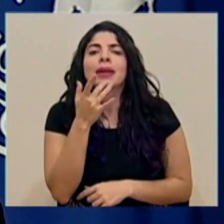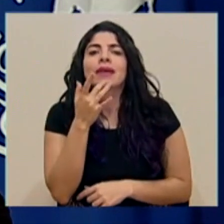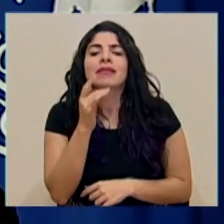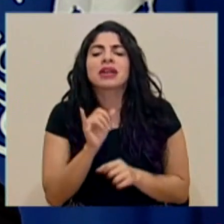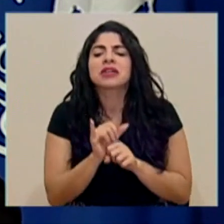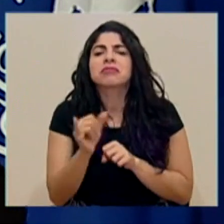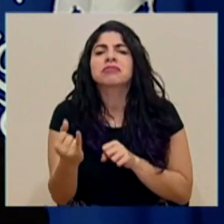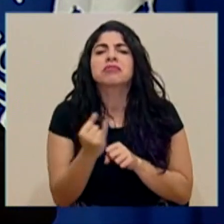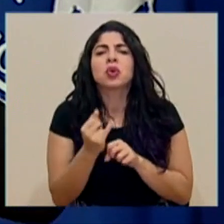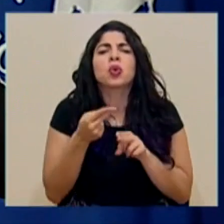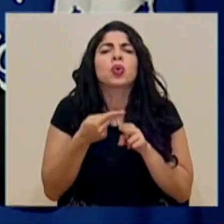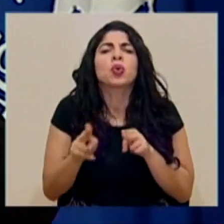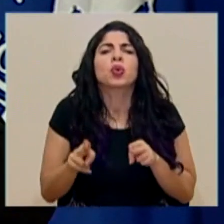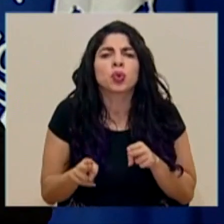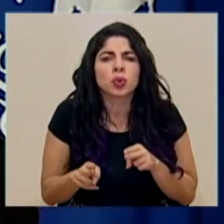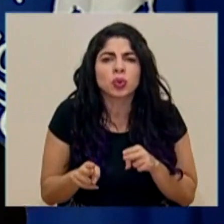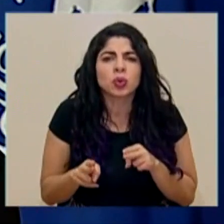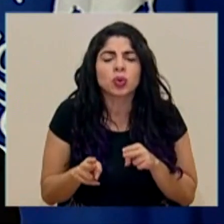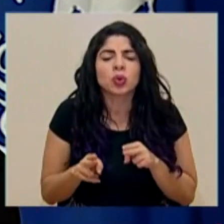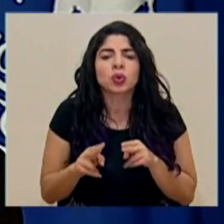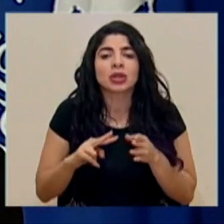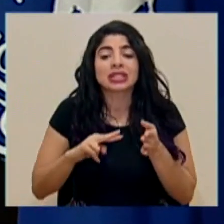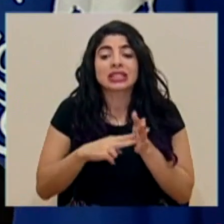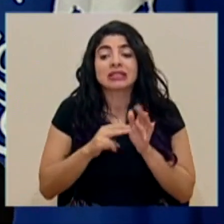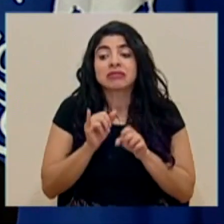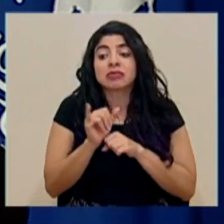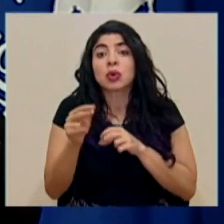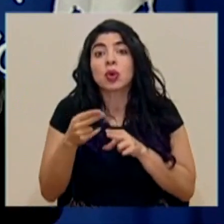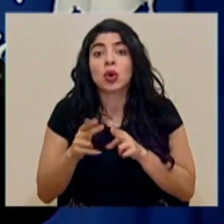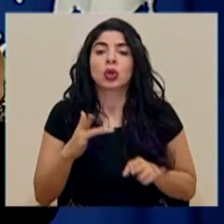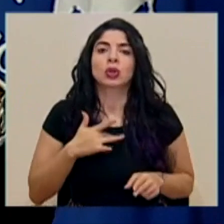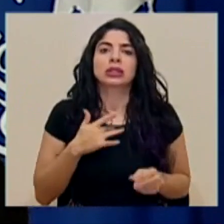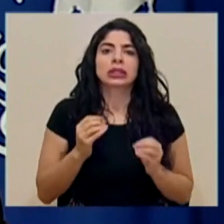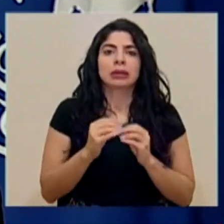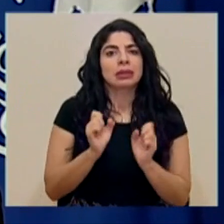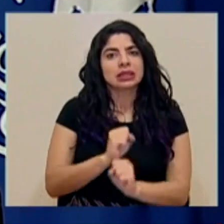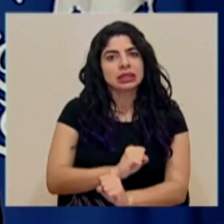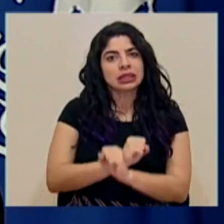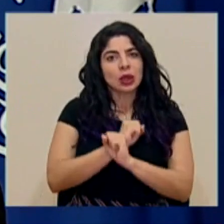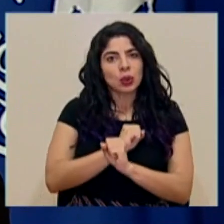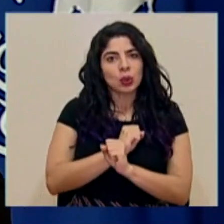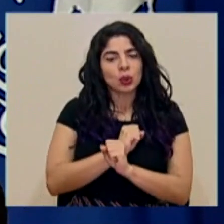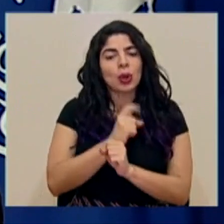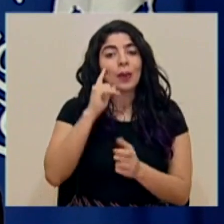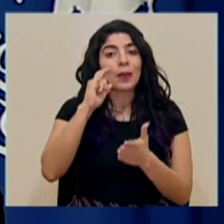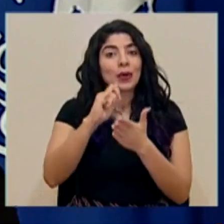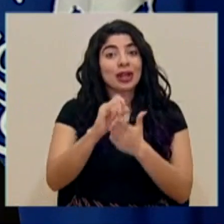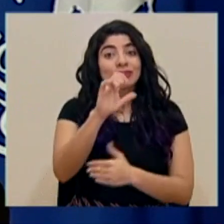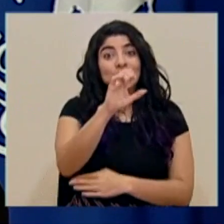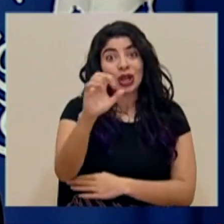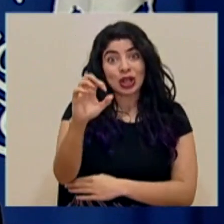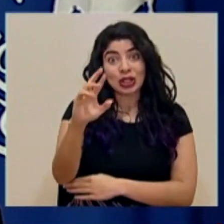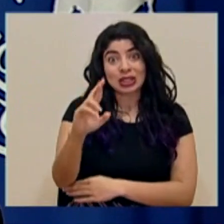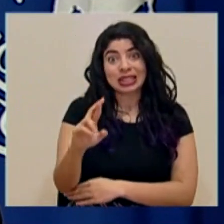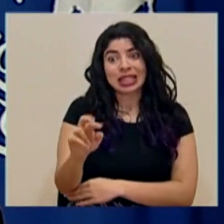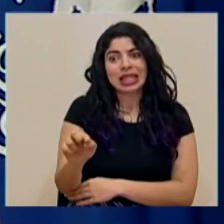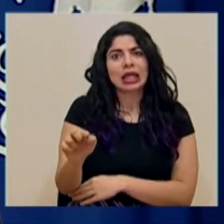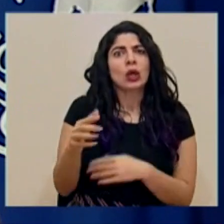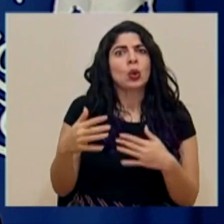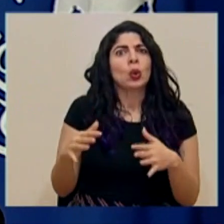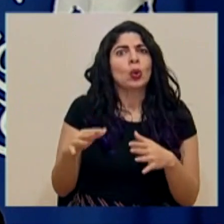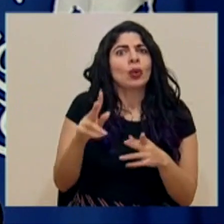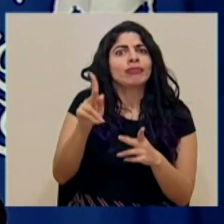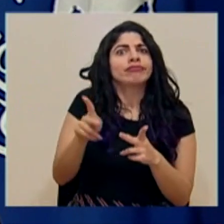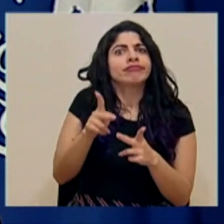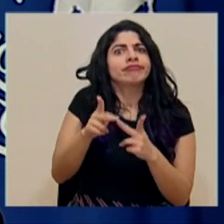viajes cortos que les da una sensación de seguridad mayor. Por lo tanto, Costa Rica se convierte en un destino